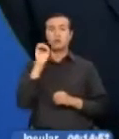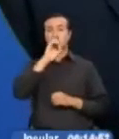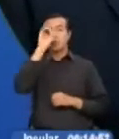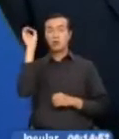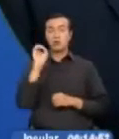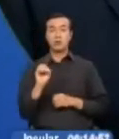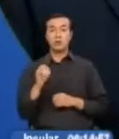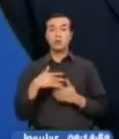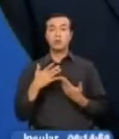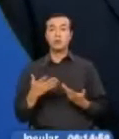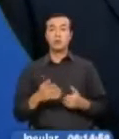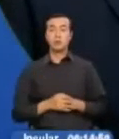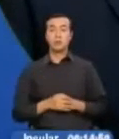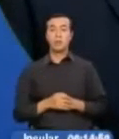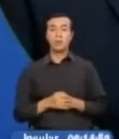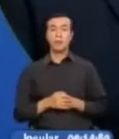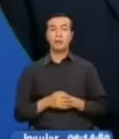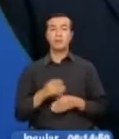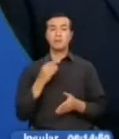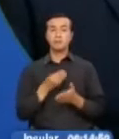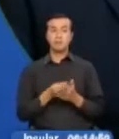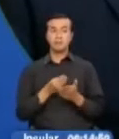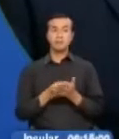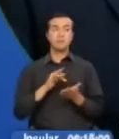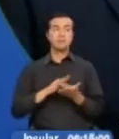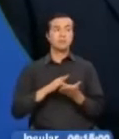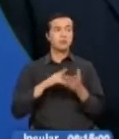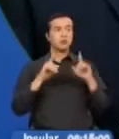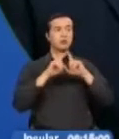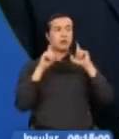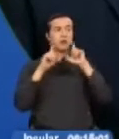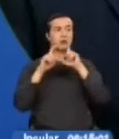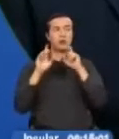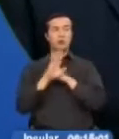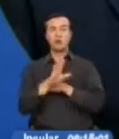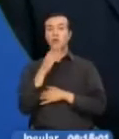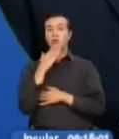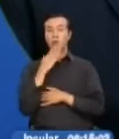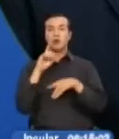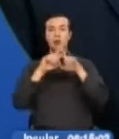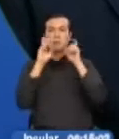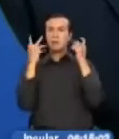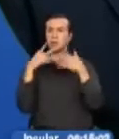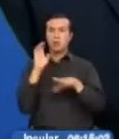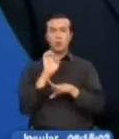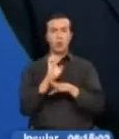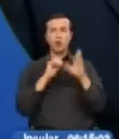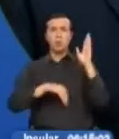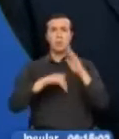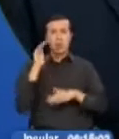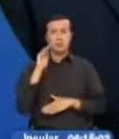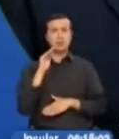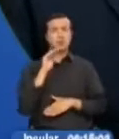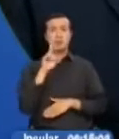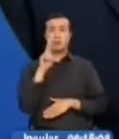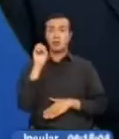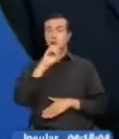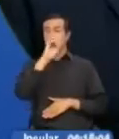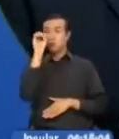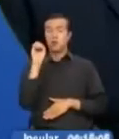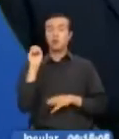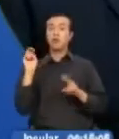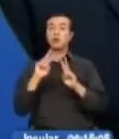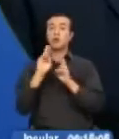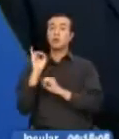por ciento de la subasta corporativa de medicamentos tiene empresas ganadoras ecuatorianas un 20 por ciento